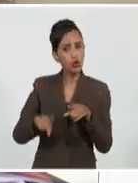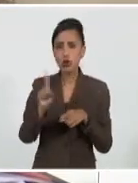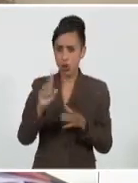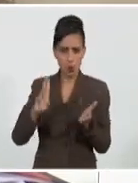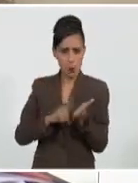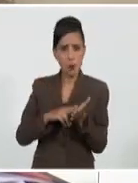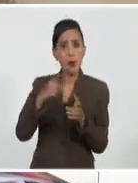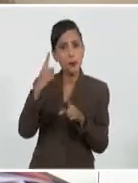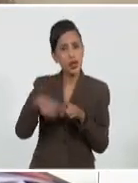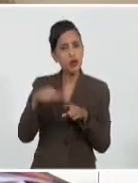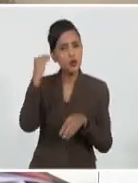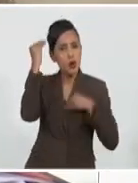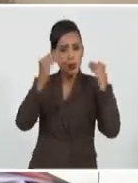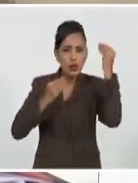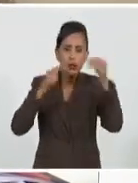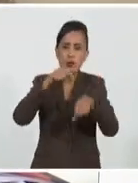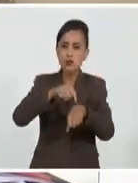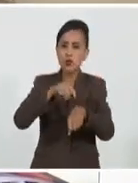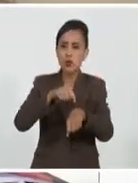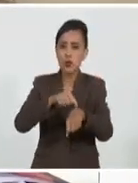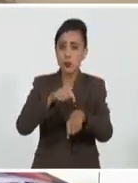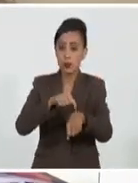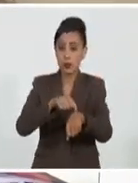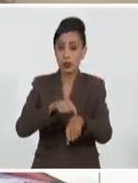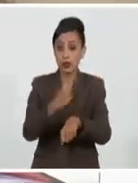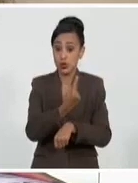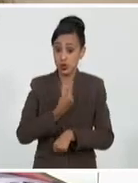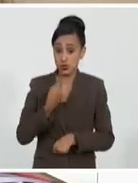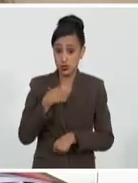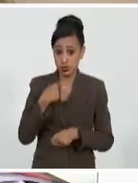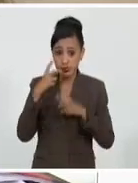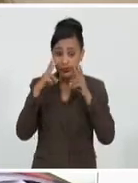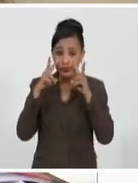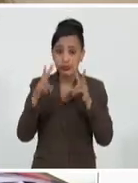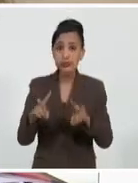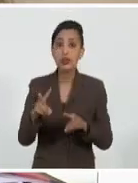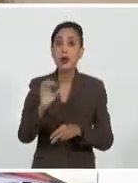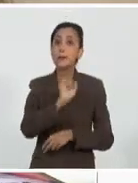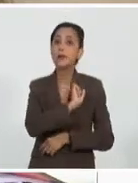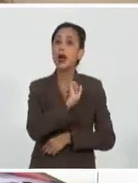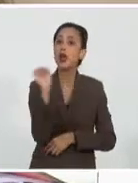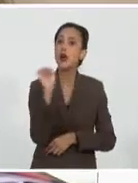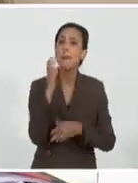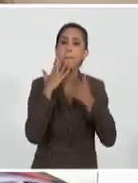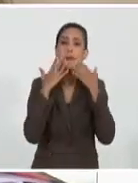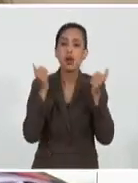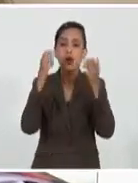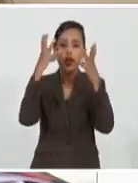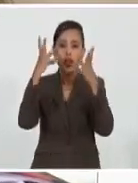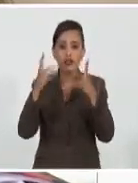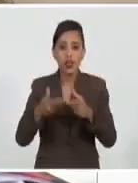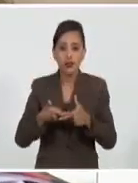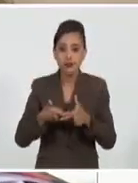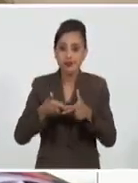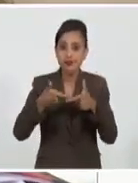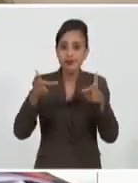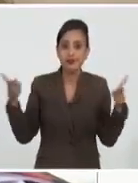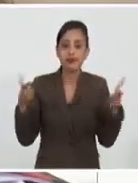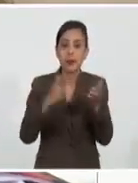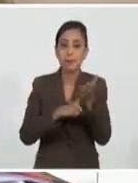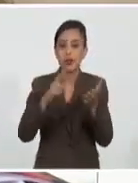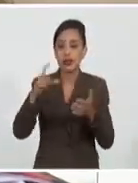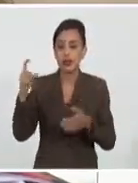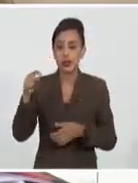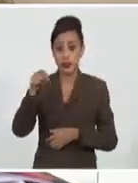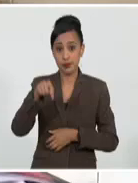incentivo. Este momento histórico que hemos estado viviendo ha sido un incentivo para lograr mayor cantidad de crecimiento del partido en un